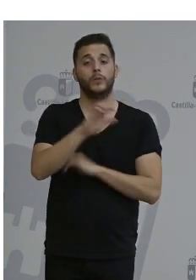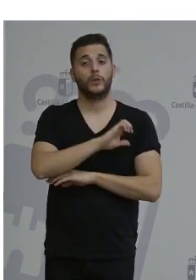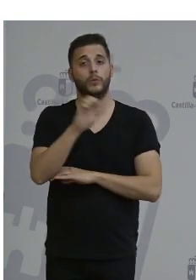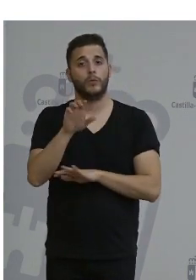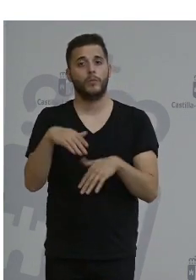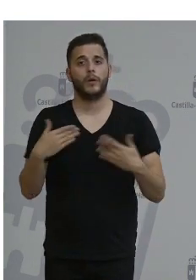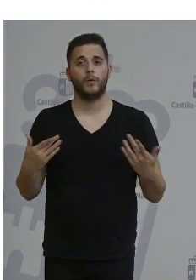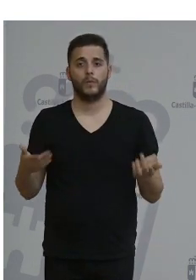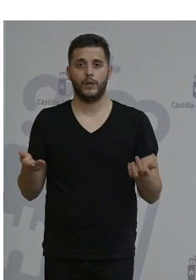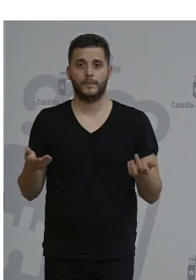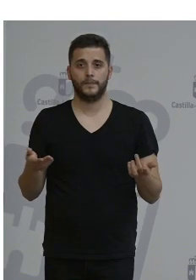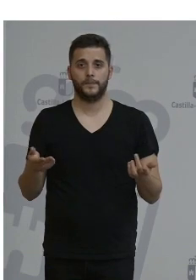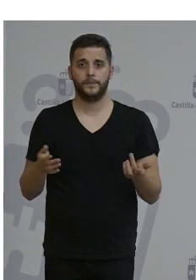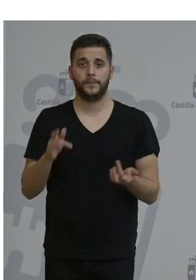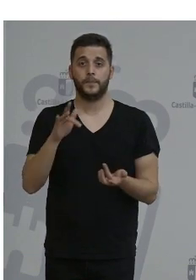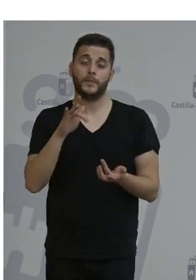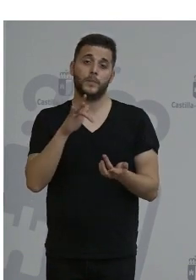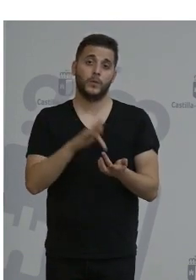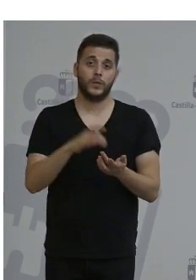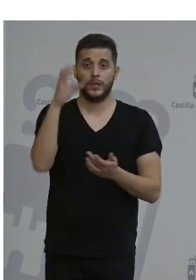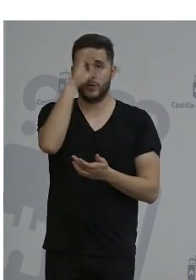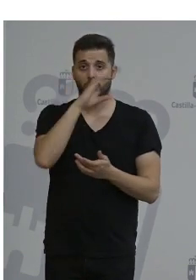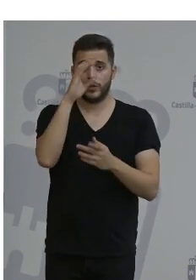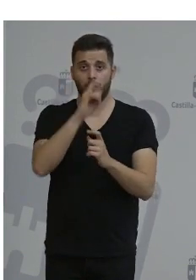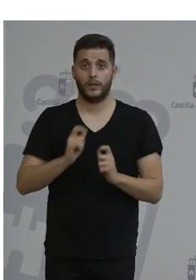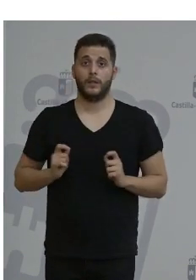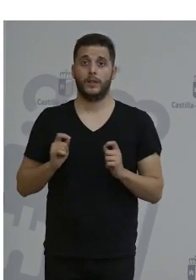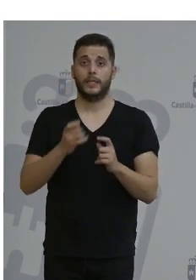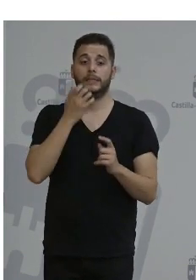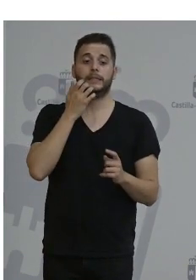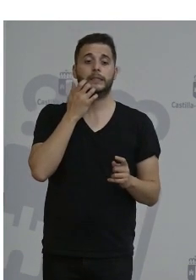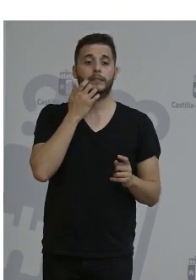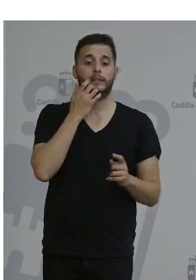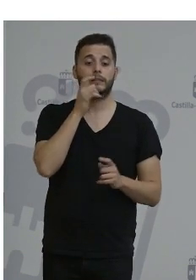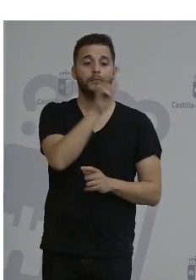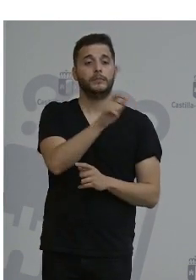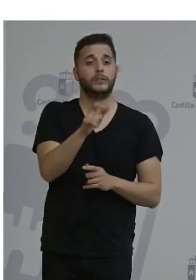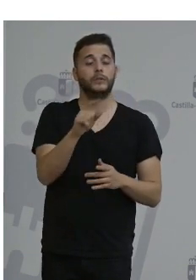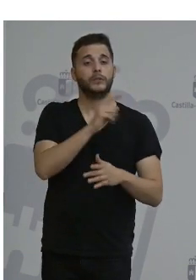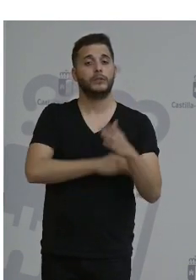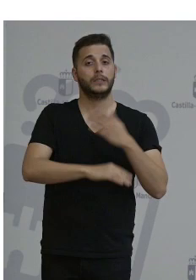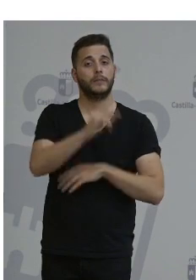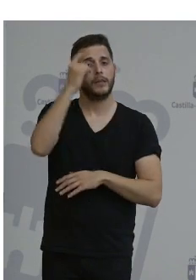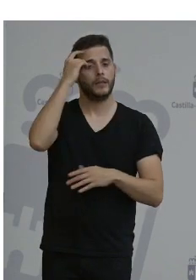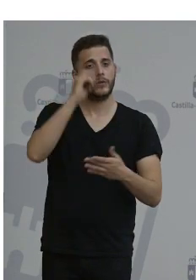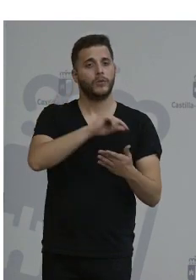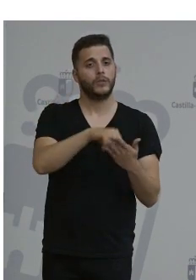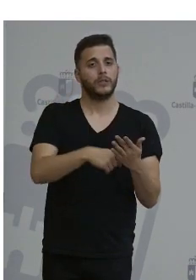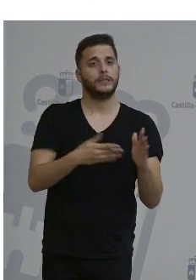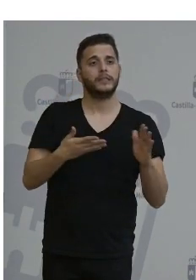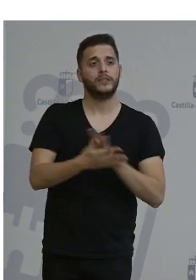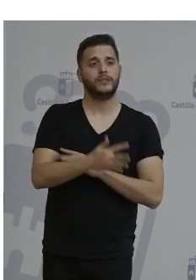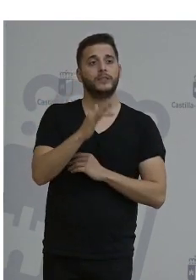generar conocimiento sobre si el contratar a personas con discapacidad intelectual también genera